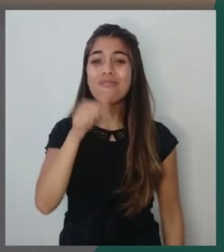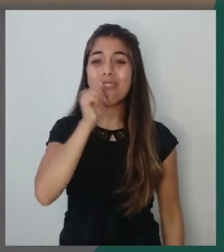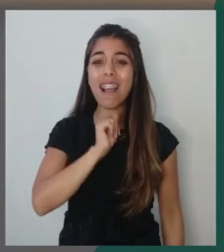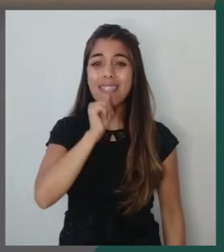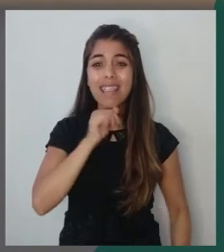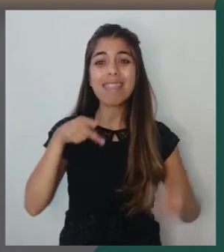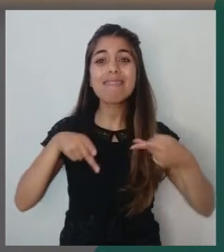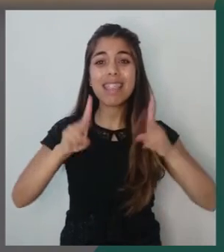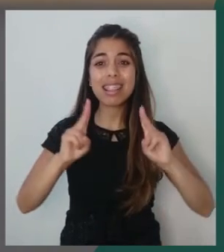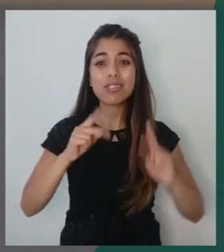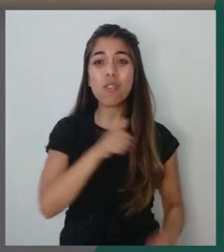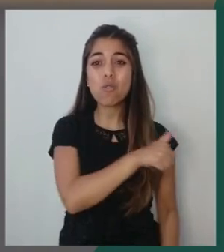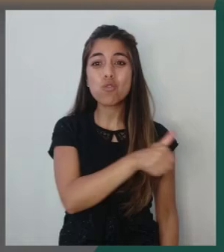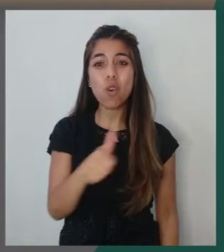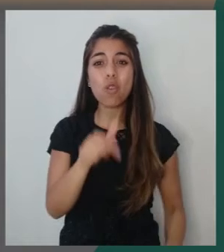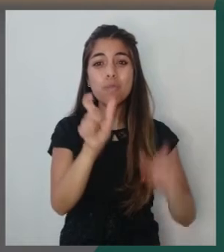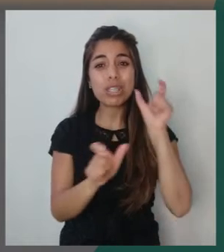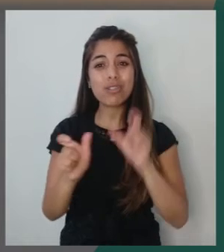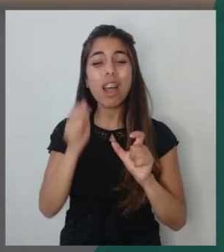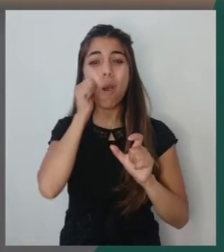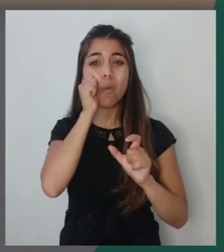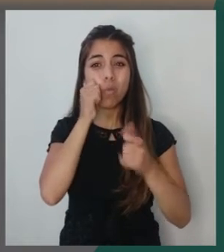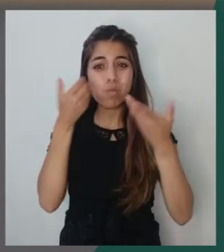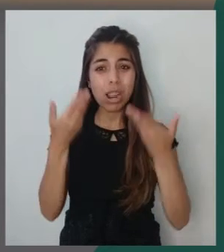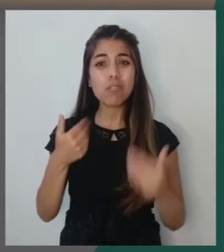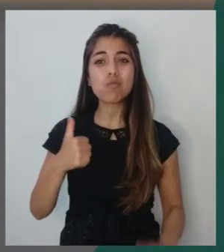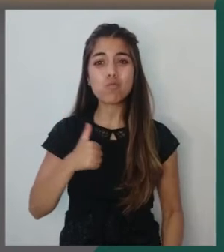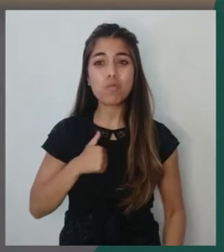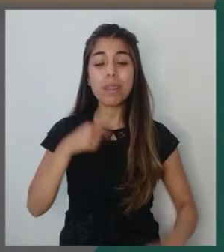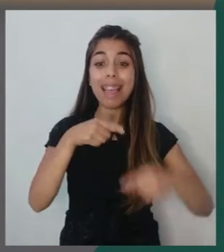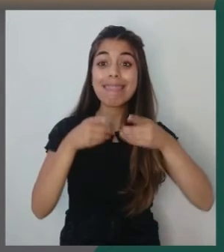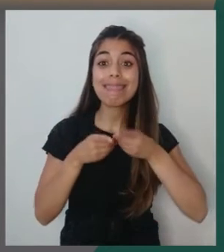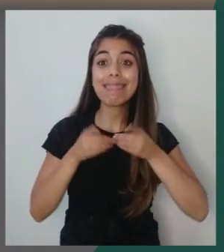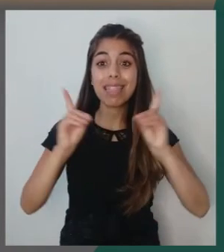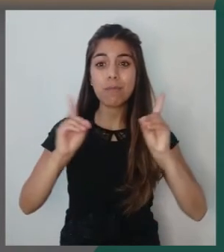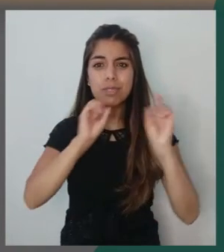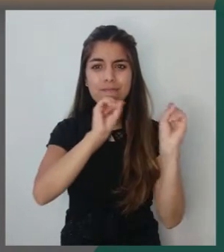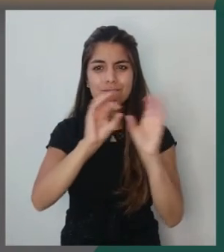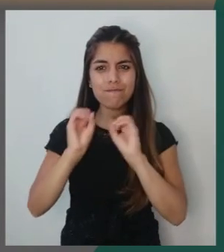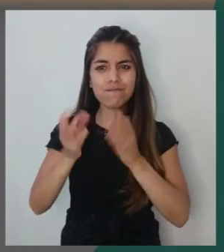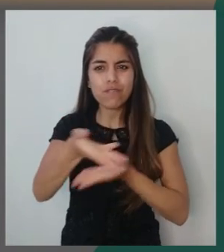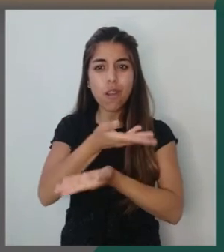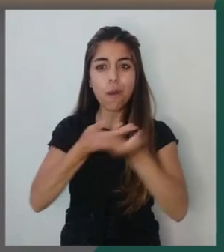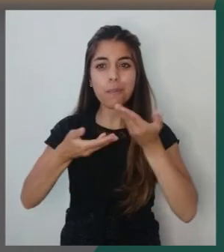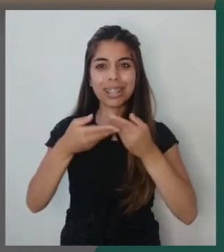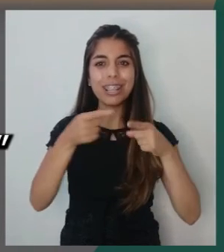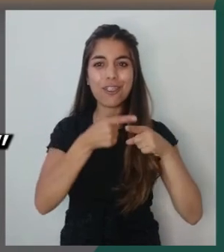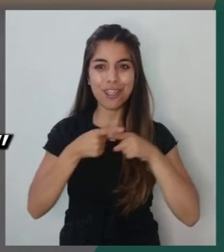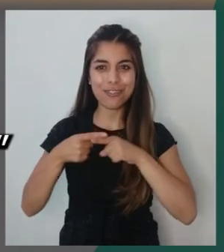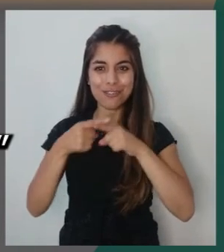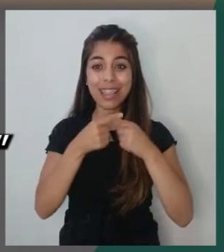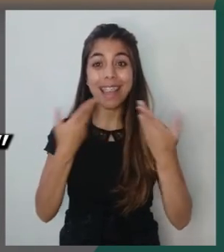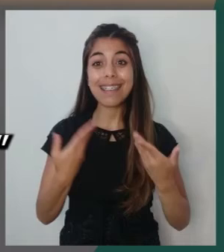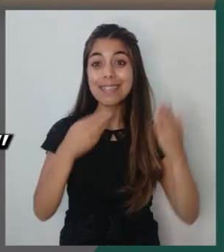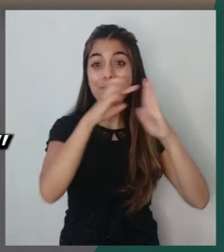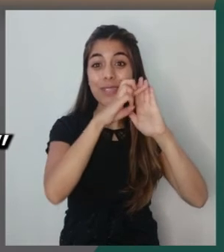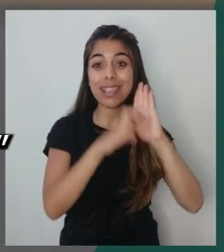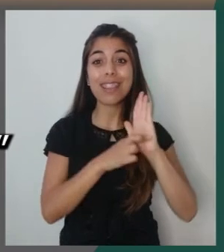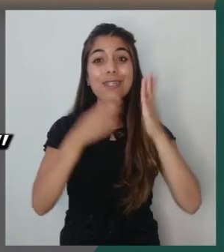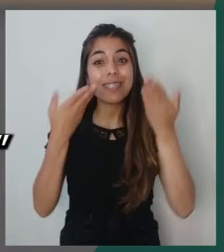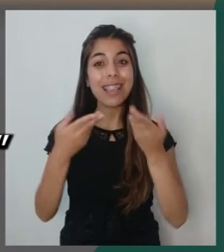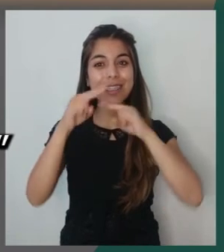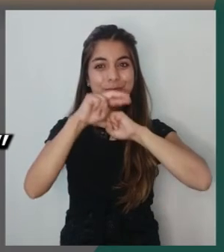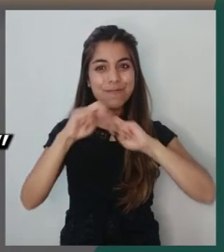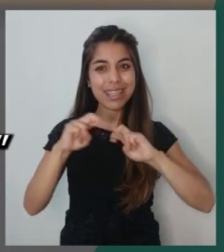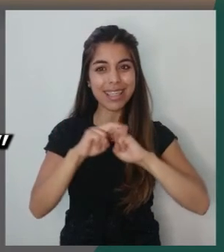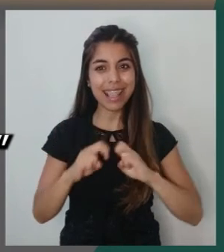un derecho humano fundamental que comparta democráticamente la generación de conocimientos con la sociedad. Este proyecto de investigación